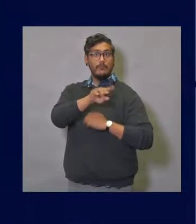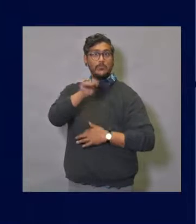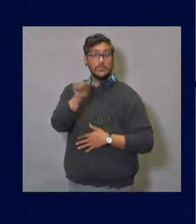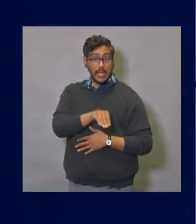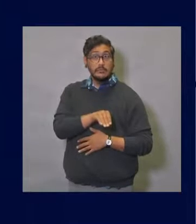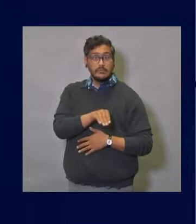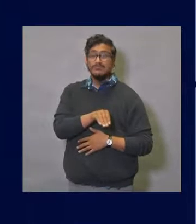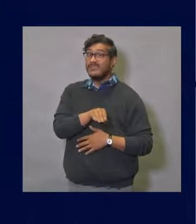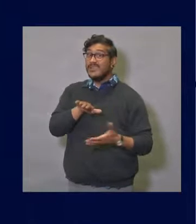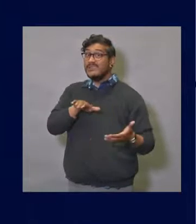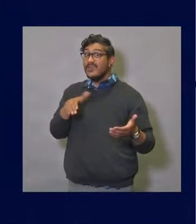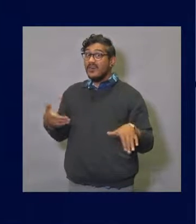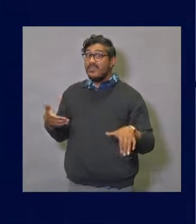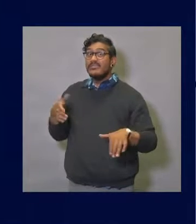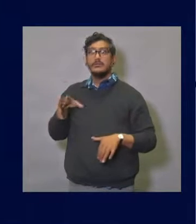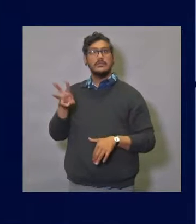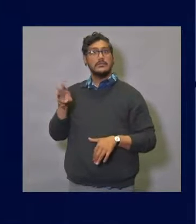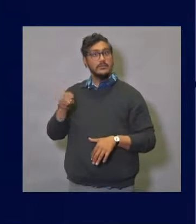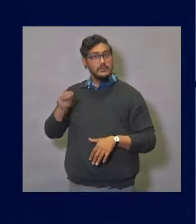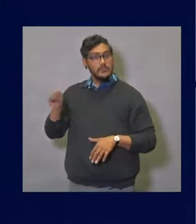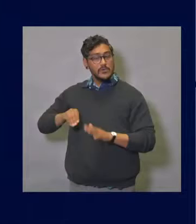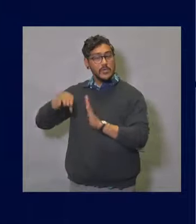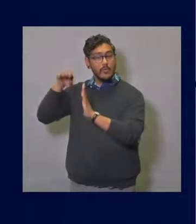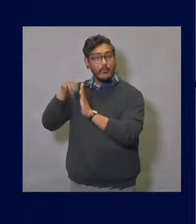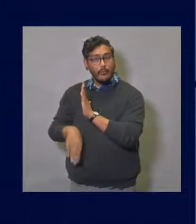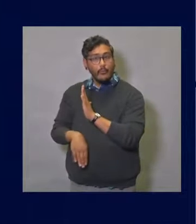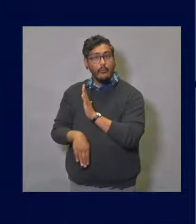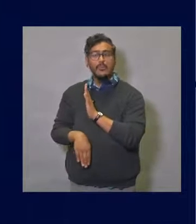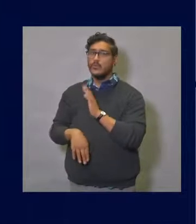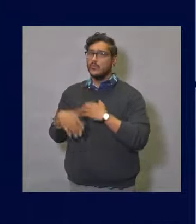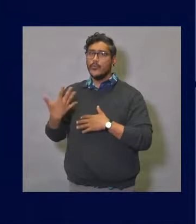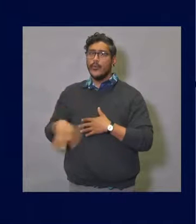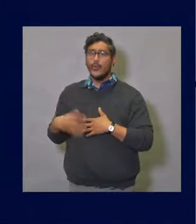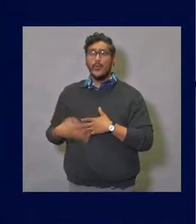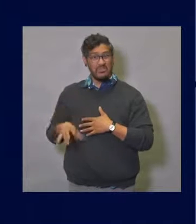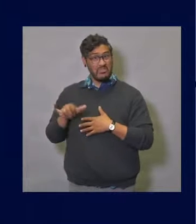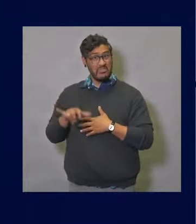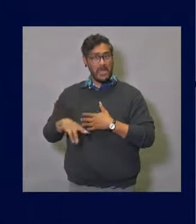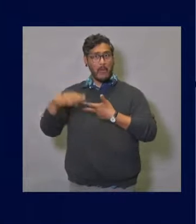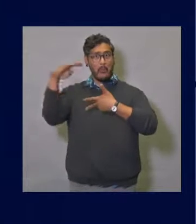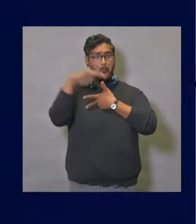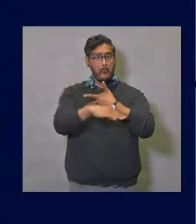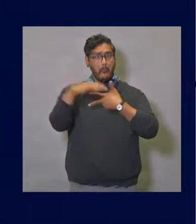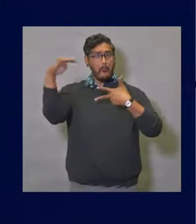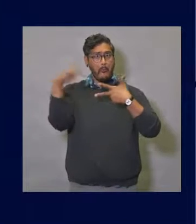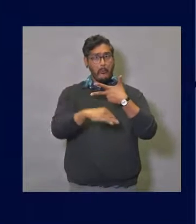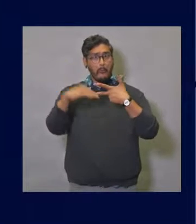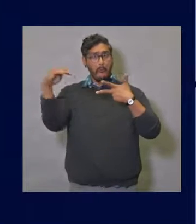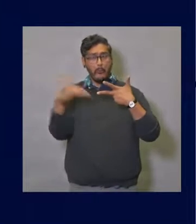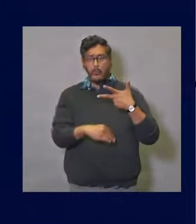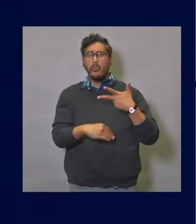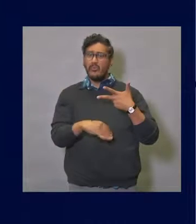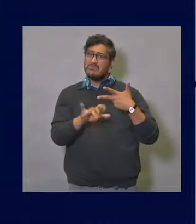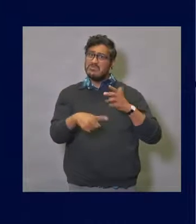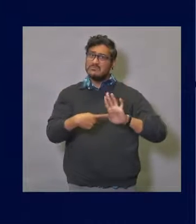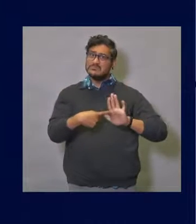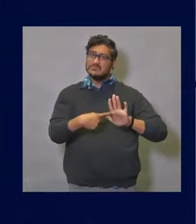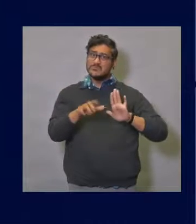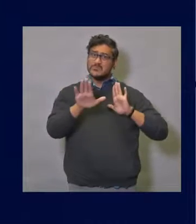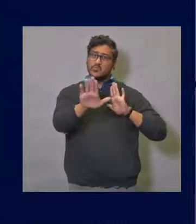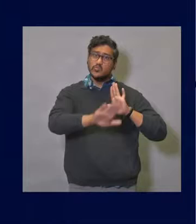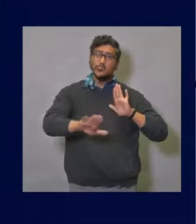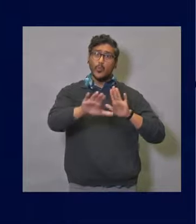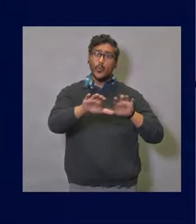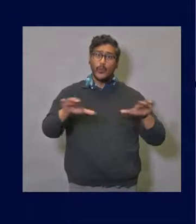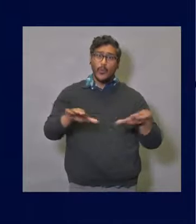41% y las muertes un 60%. Estas disminuciones representan acciones que todos tomamos hace unas